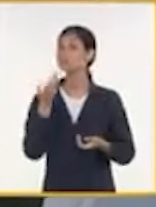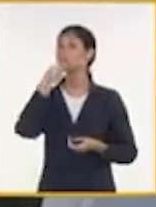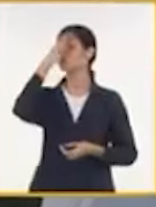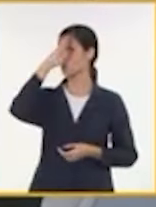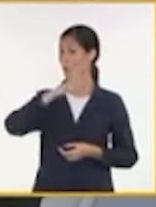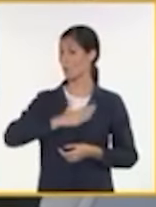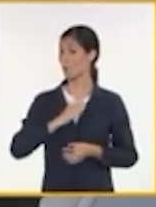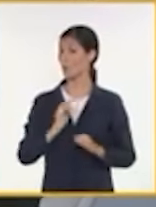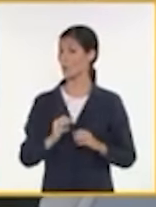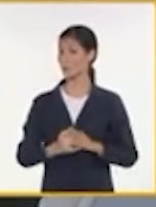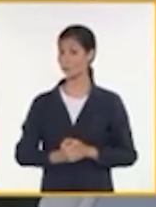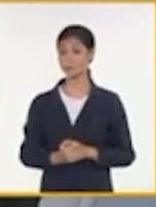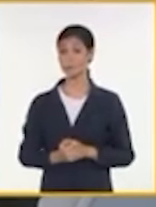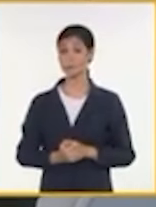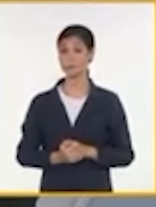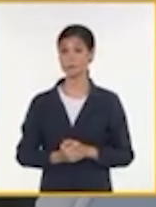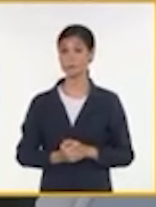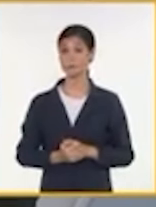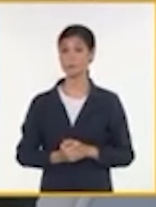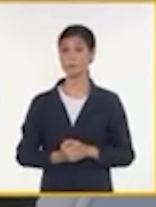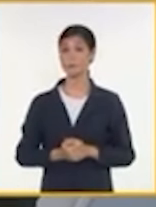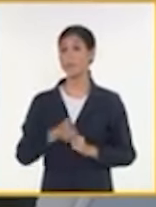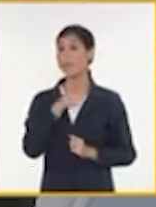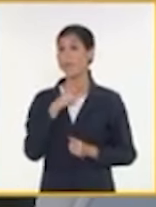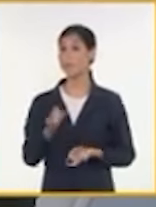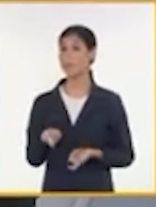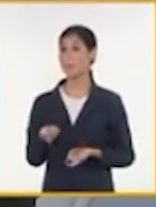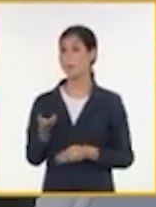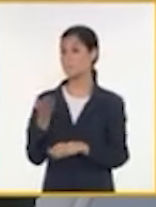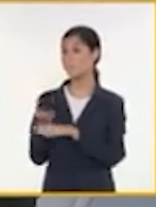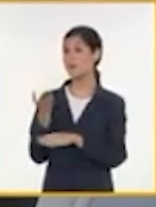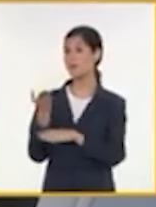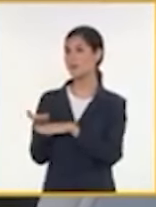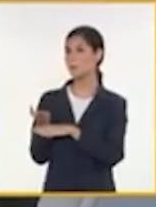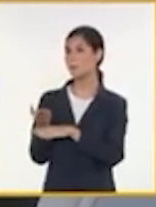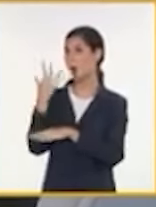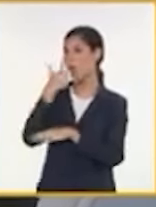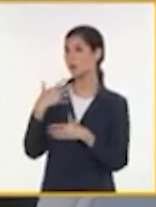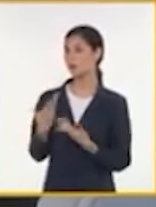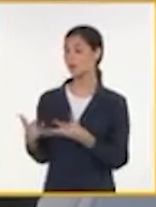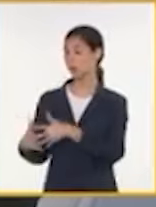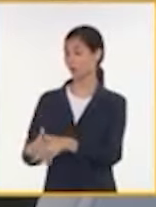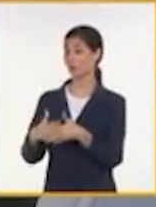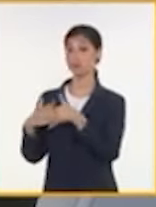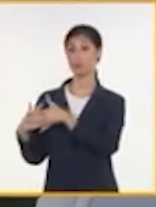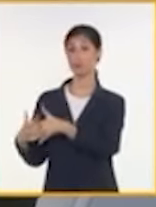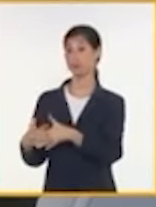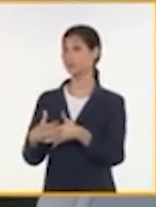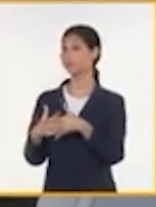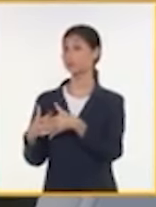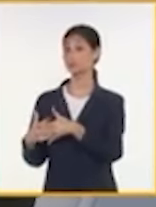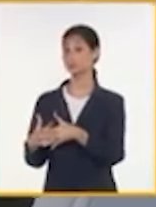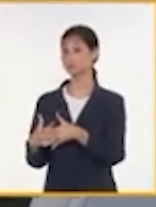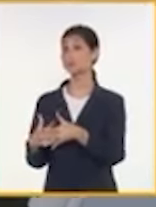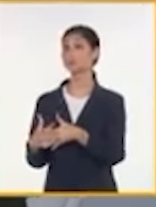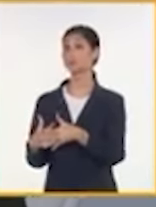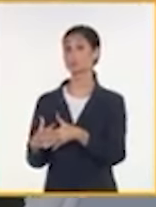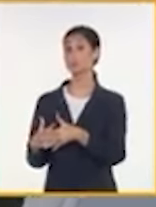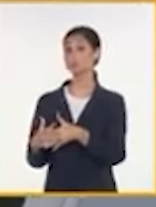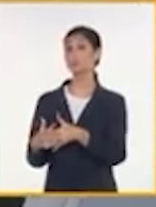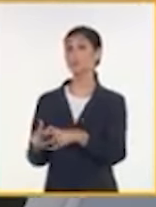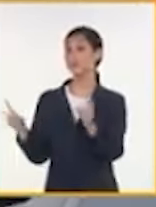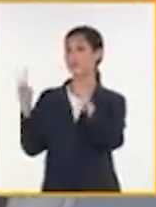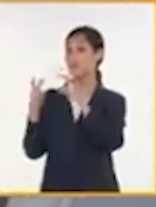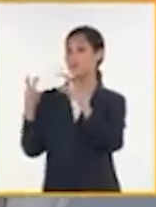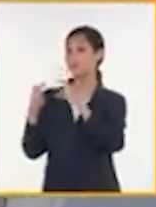le solicitamos a la parte norteamericana eh asistencia en el marco de la cooperación bilateral operacional y Judicial en materia penal sin que